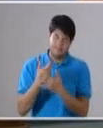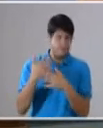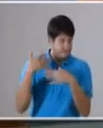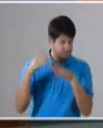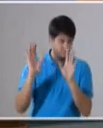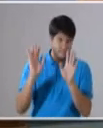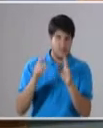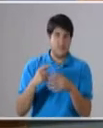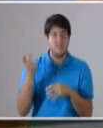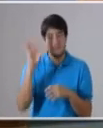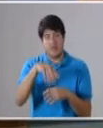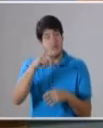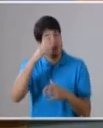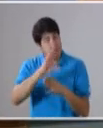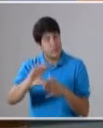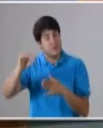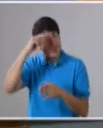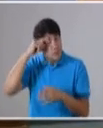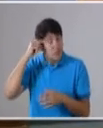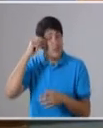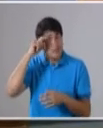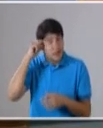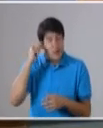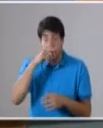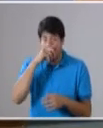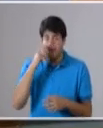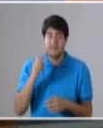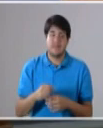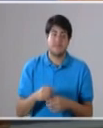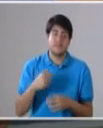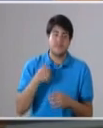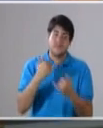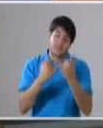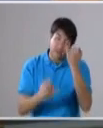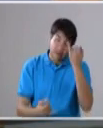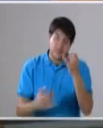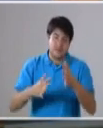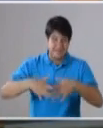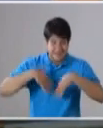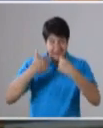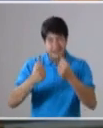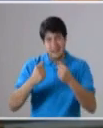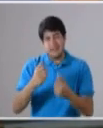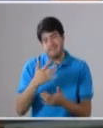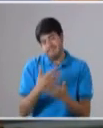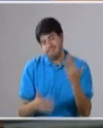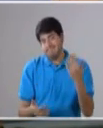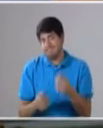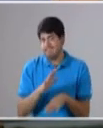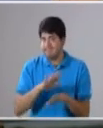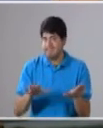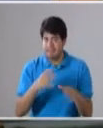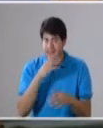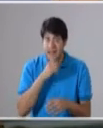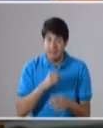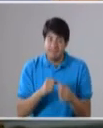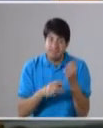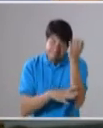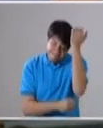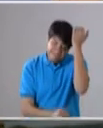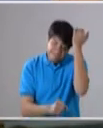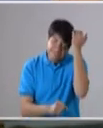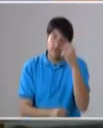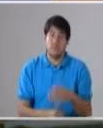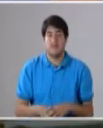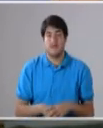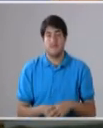que sigo trabajando, si se me acabaron las fuerzas, ya me llevo el río. Pero no, la Biblia dice aquí